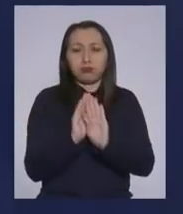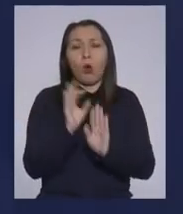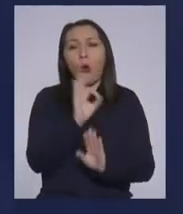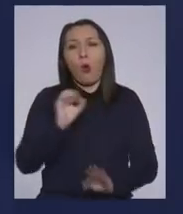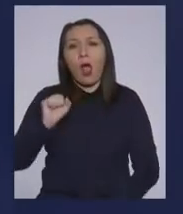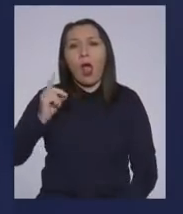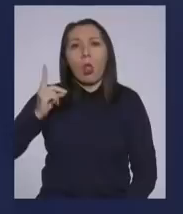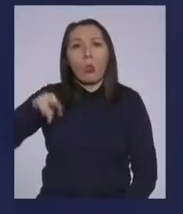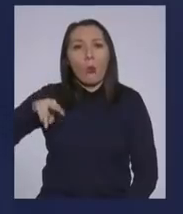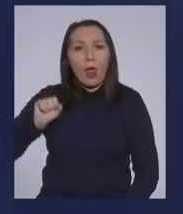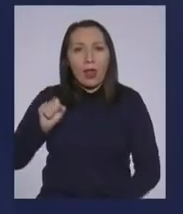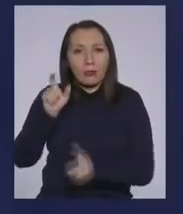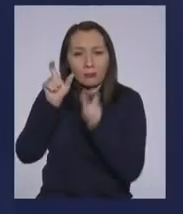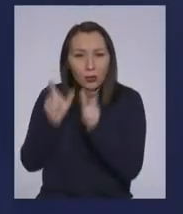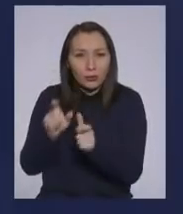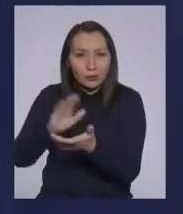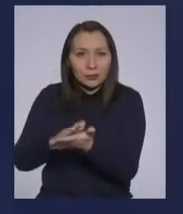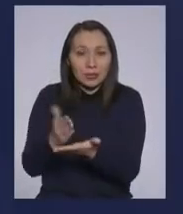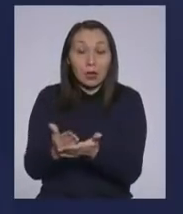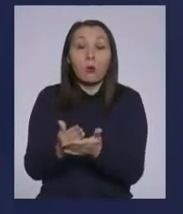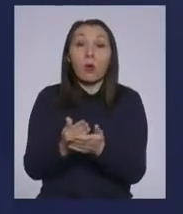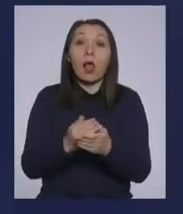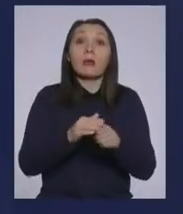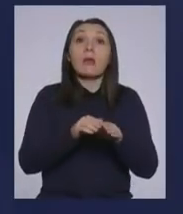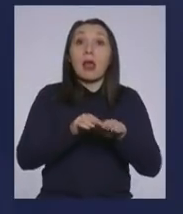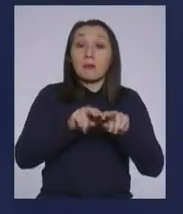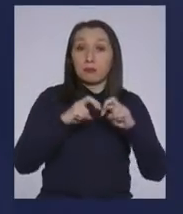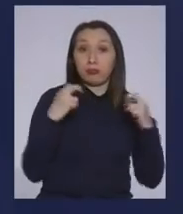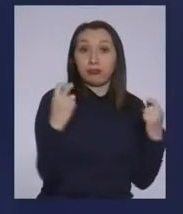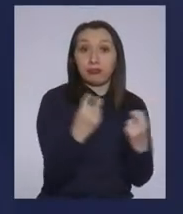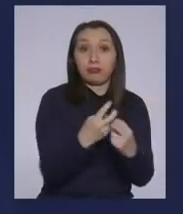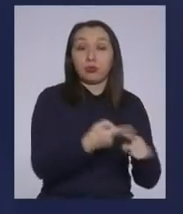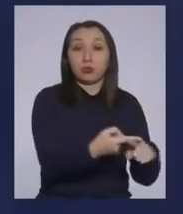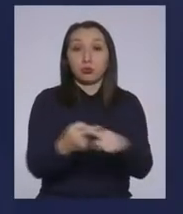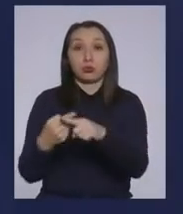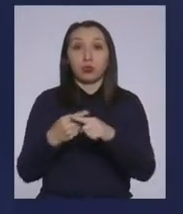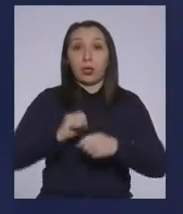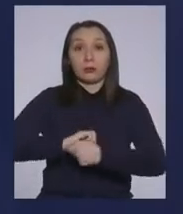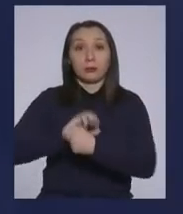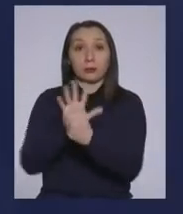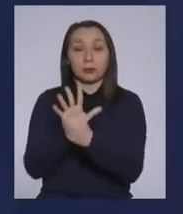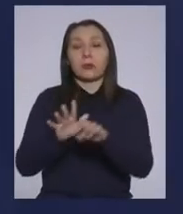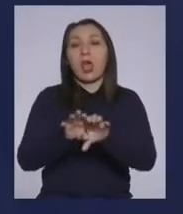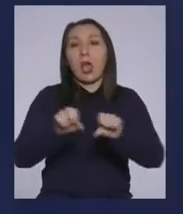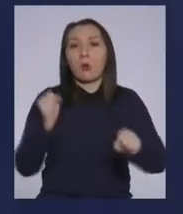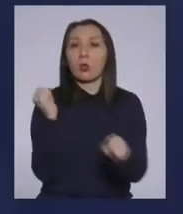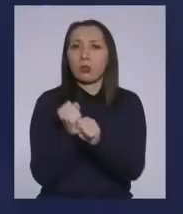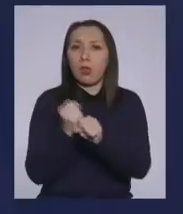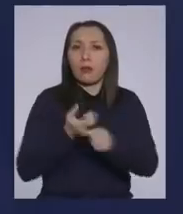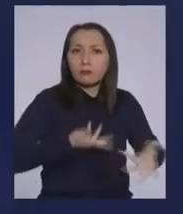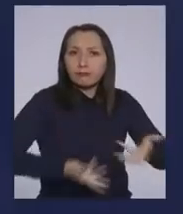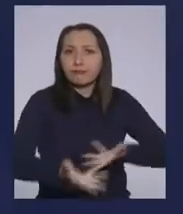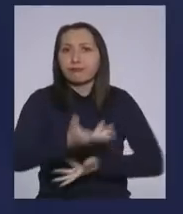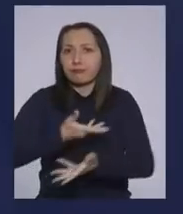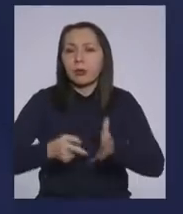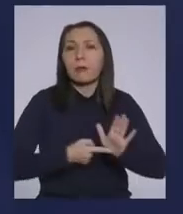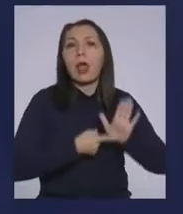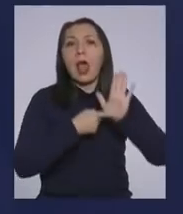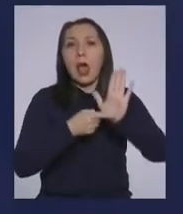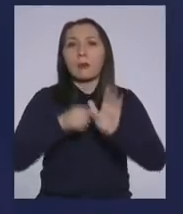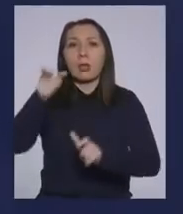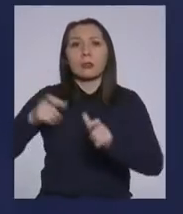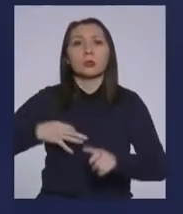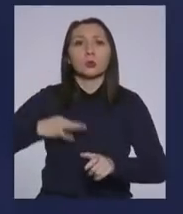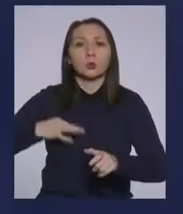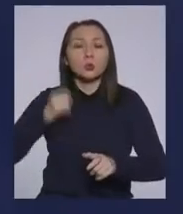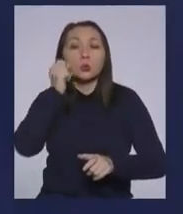aduanas sanitarias. Y en el marco de la Mesa Social COVID-19 se acordó un trabajo colaborativo para generar un visor ciudadano